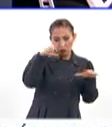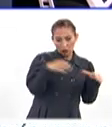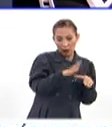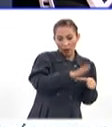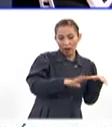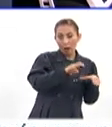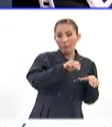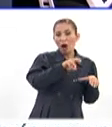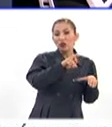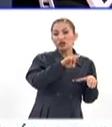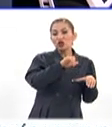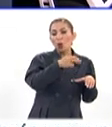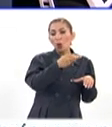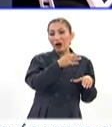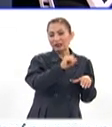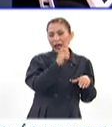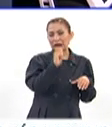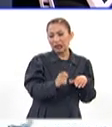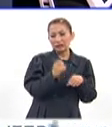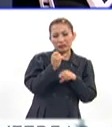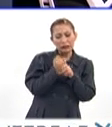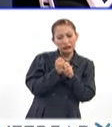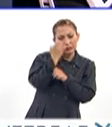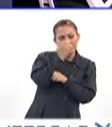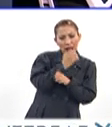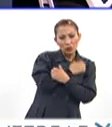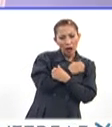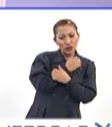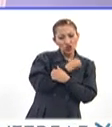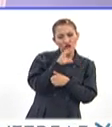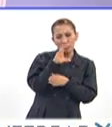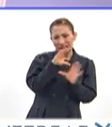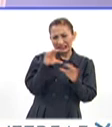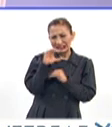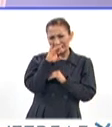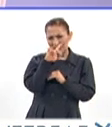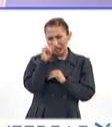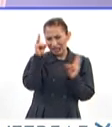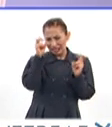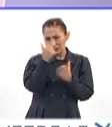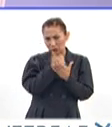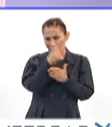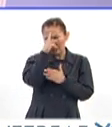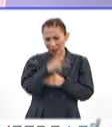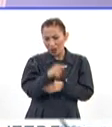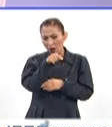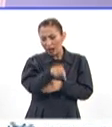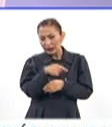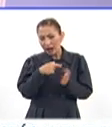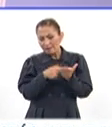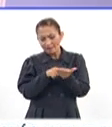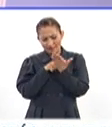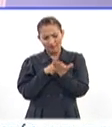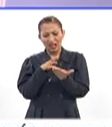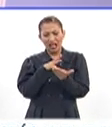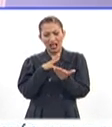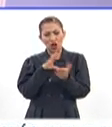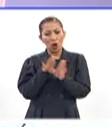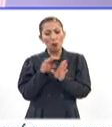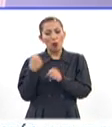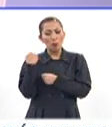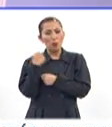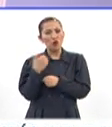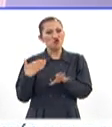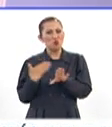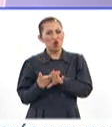consejero Mauricio Huesca, que fue el estudio de educación cívica en materia de la Ciudad de México, ahí se manifestaba que había un tipo de